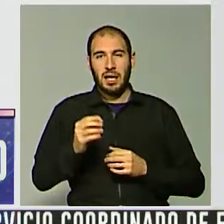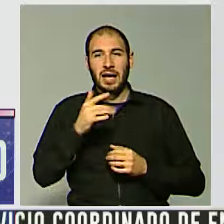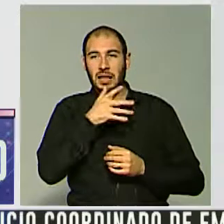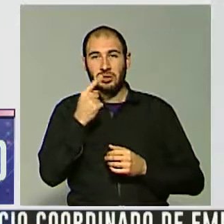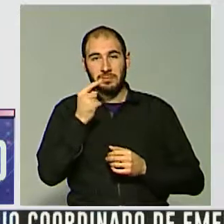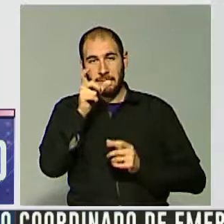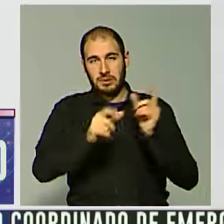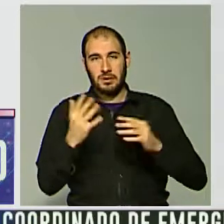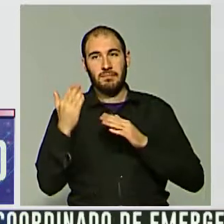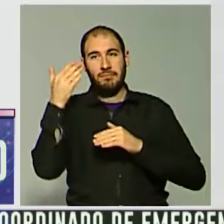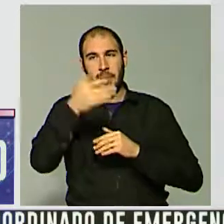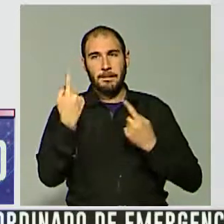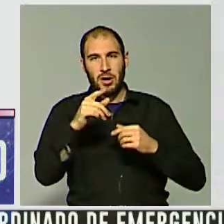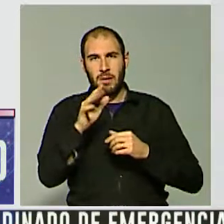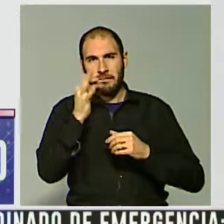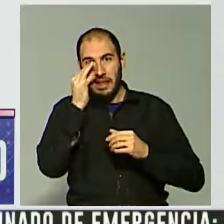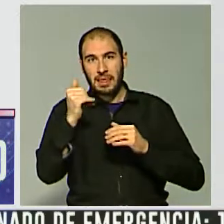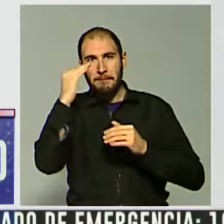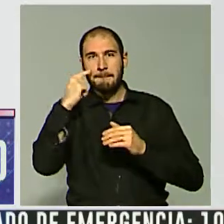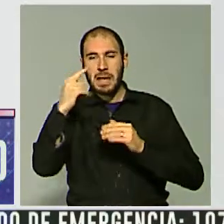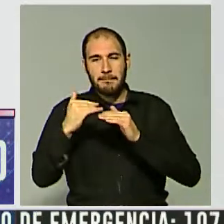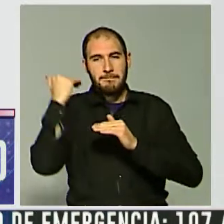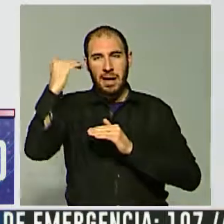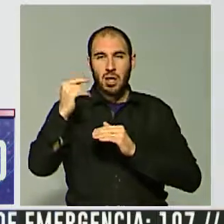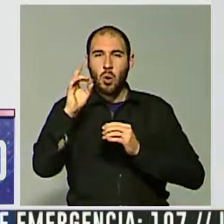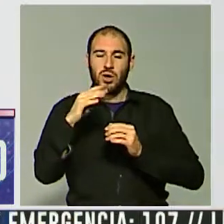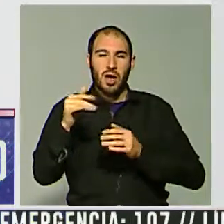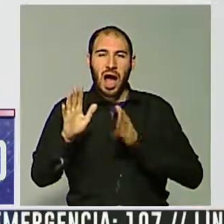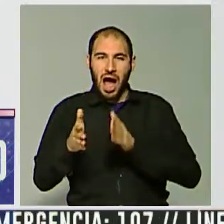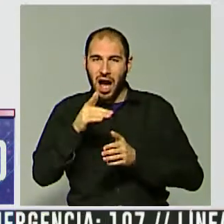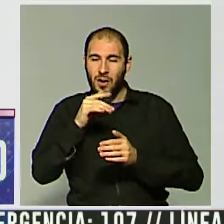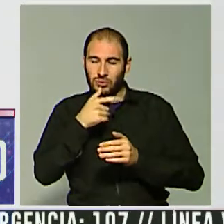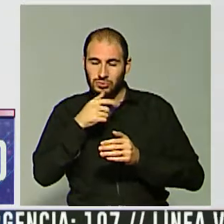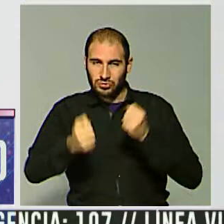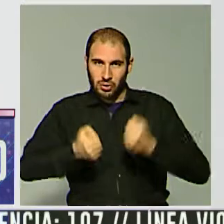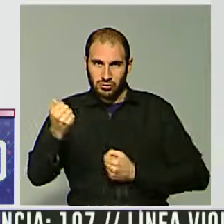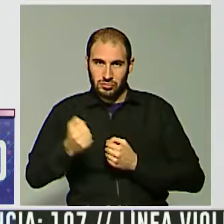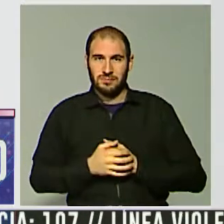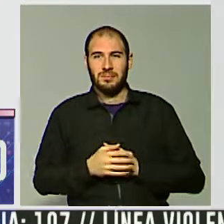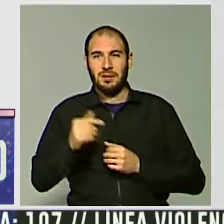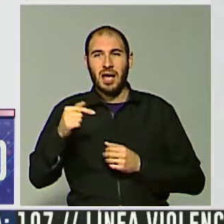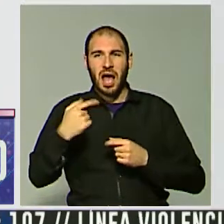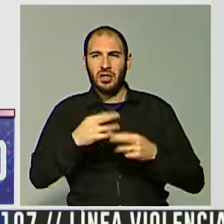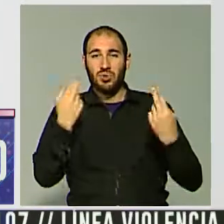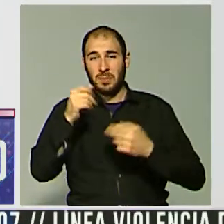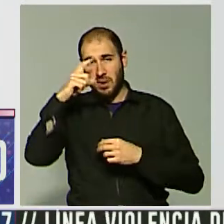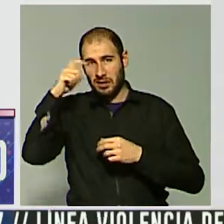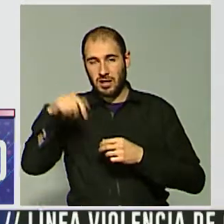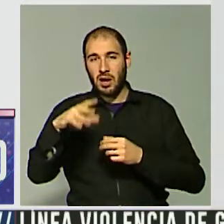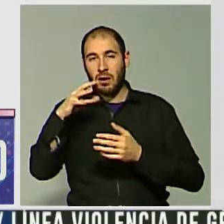14.000 personas, pero se esperaban más de 20.000 solo en vehículos particulares. En Mendoza, el turismo fue principalmente nacional y